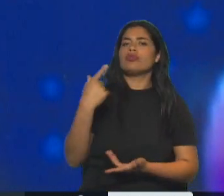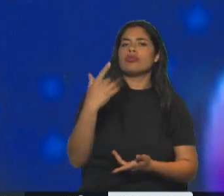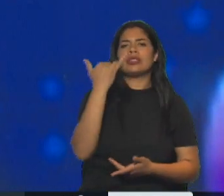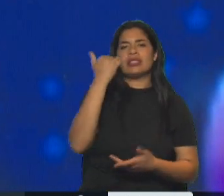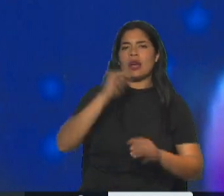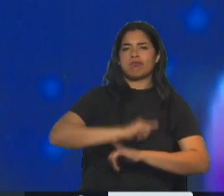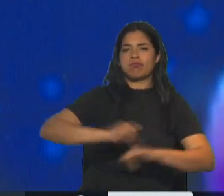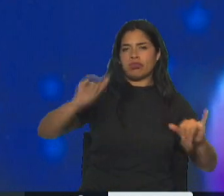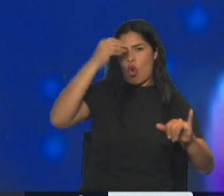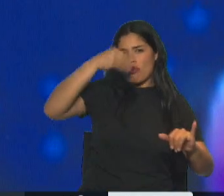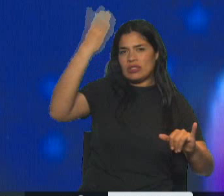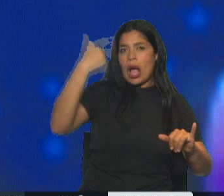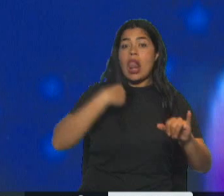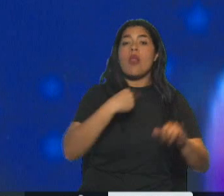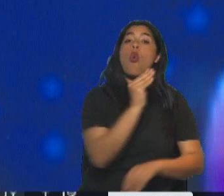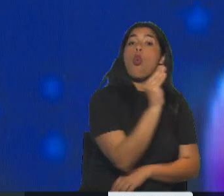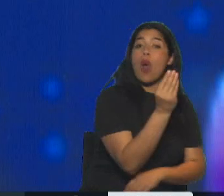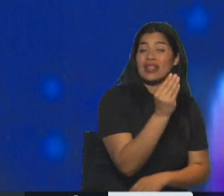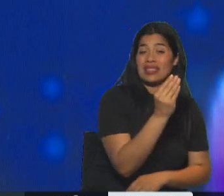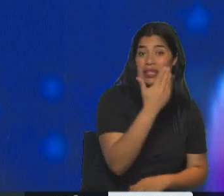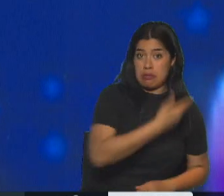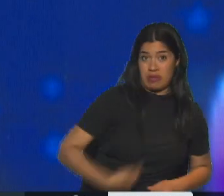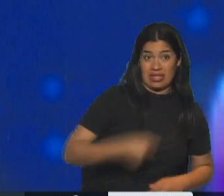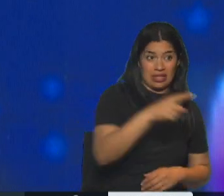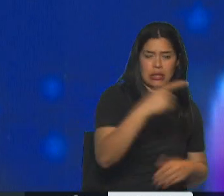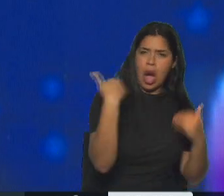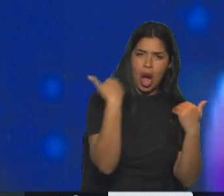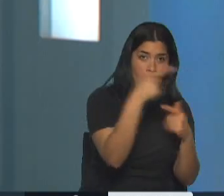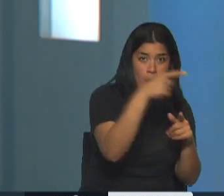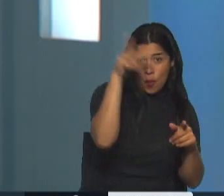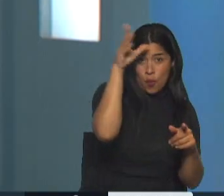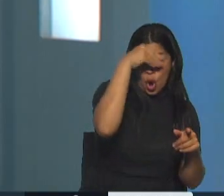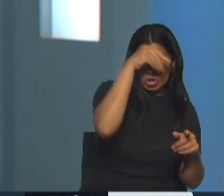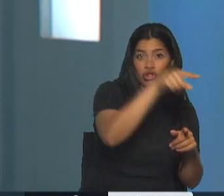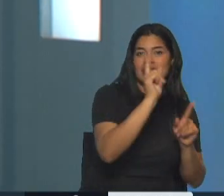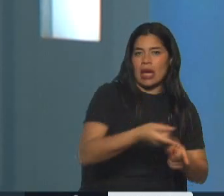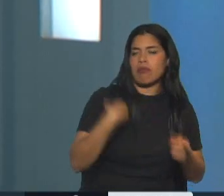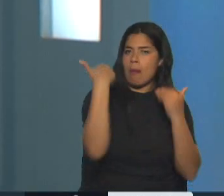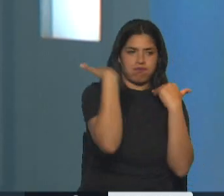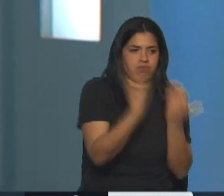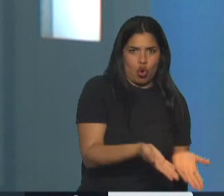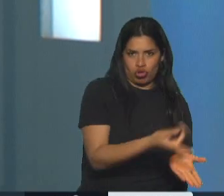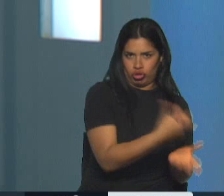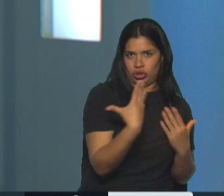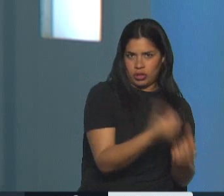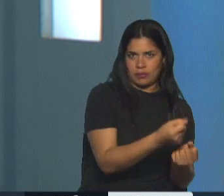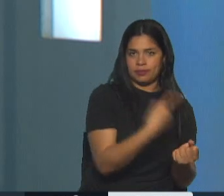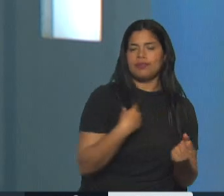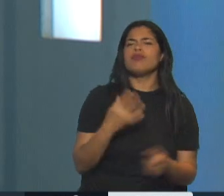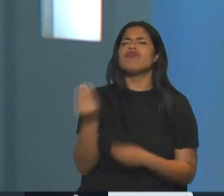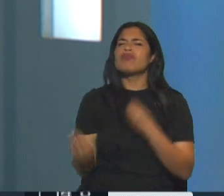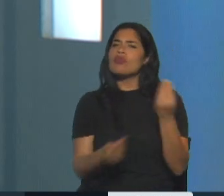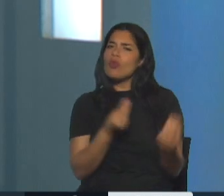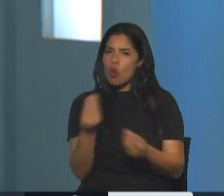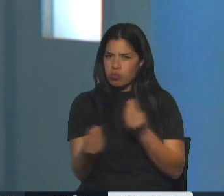las elecciones que se van a celebrar en octubre en Brasil. Leticia Martínez, ¿qué pasa con esto? Sí, Diana, así lo hizo a través de